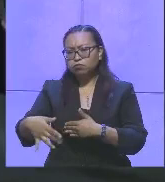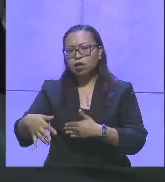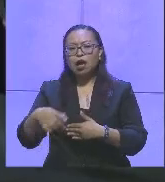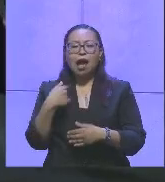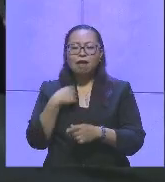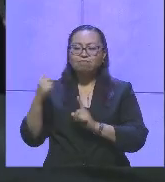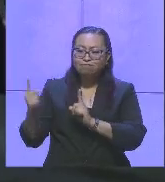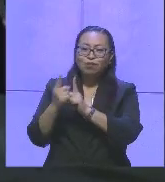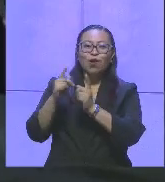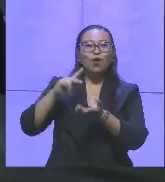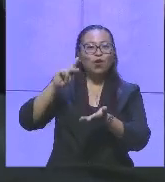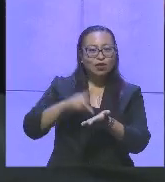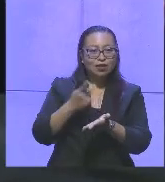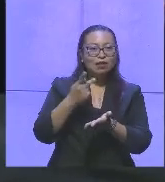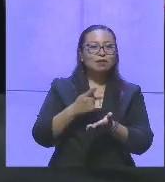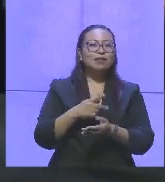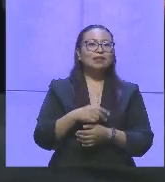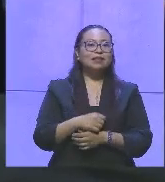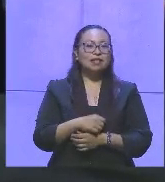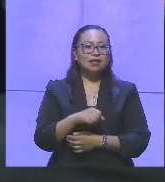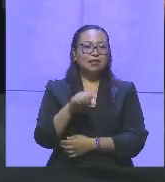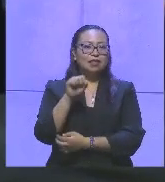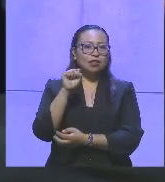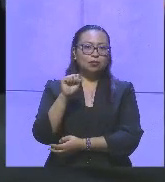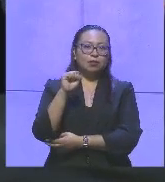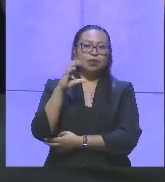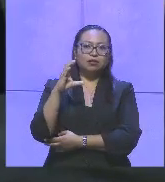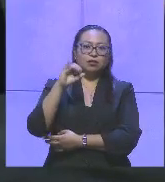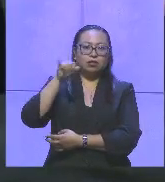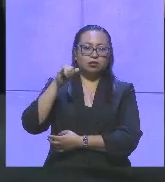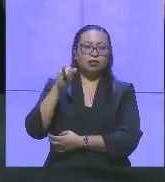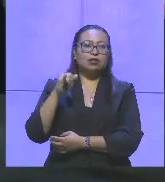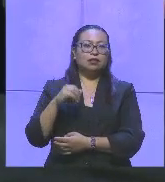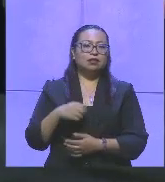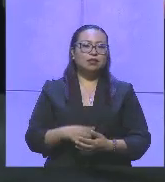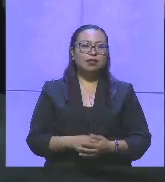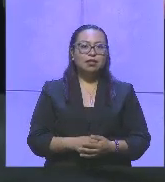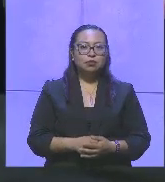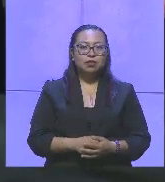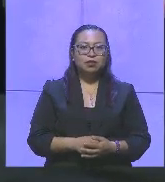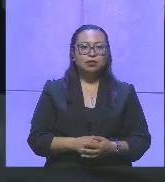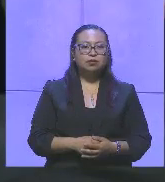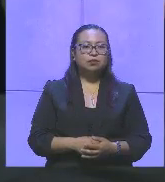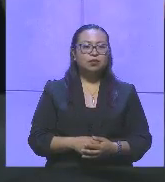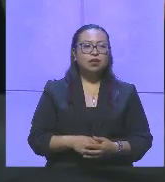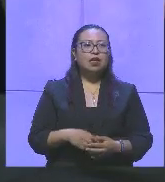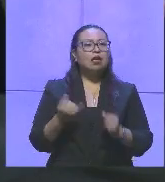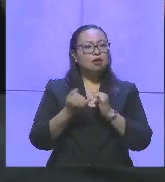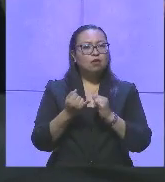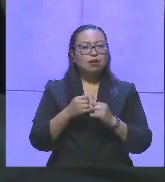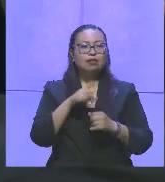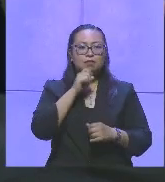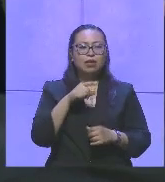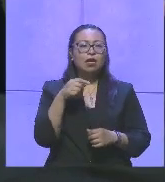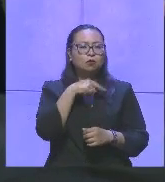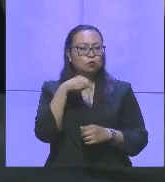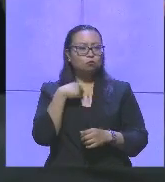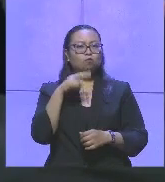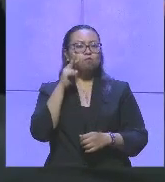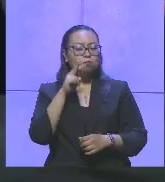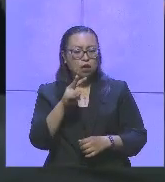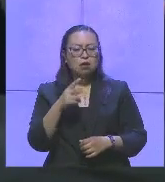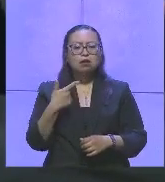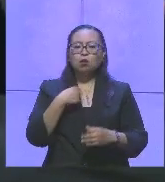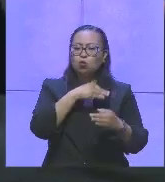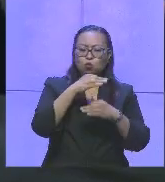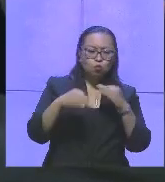varios asuntos en la Sala Superior, en dictaminando, proyectando, que ese también es un ámbito muy enriquecedor de conocer la